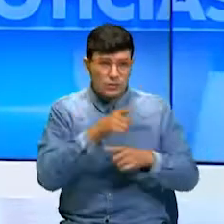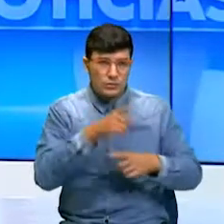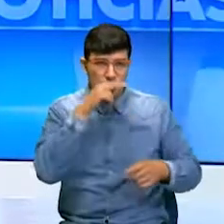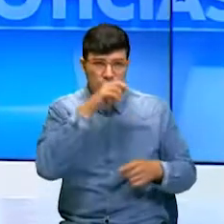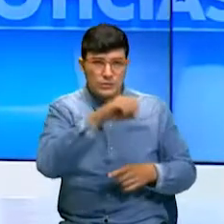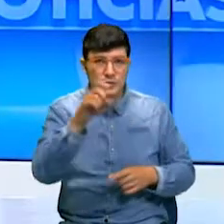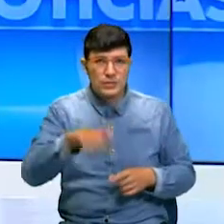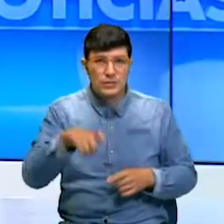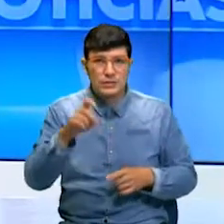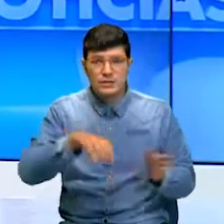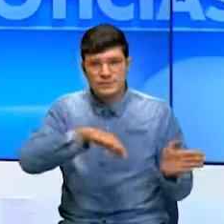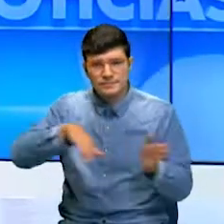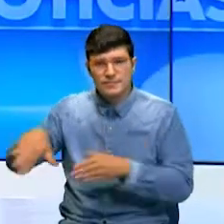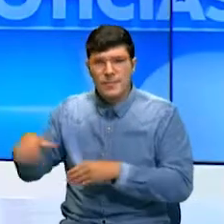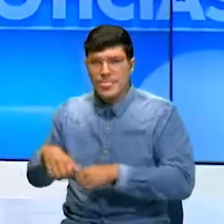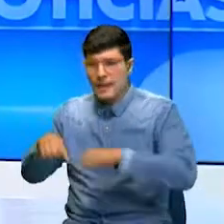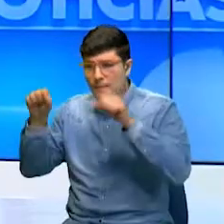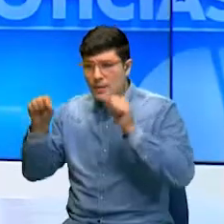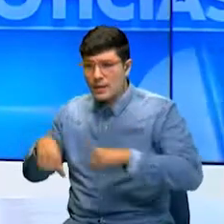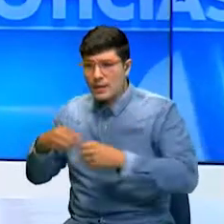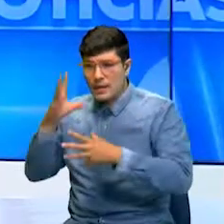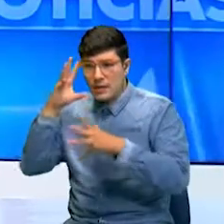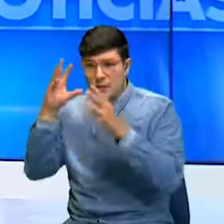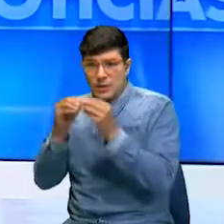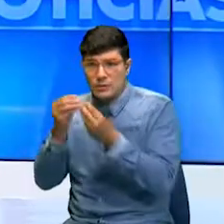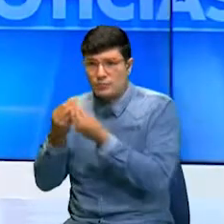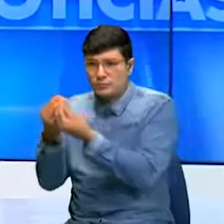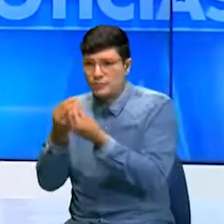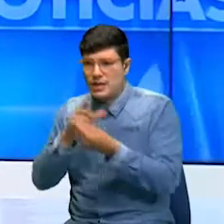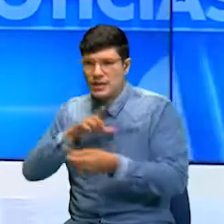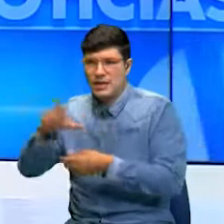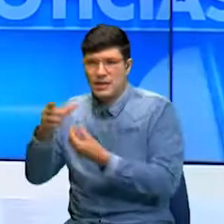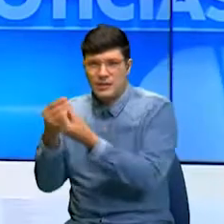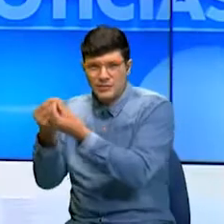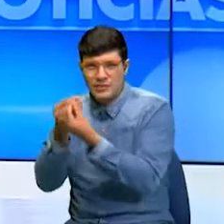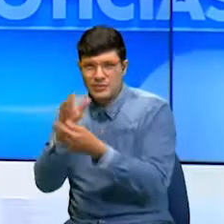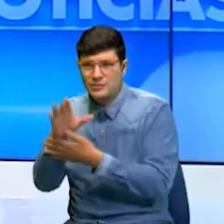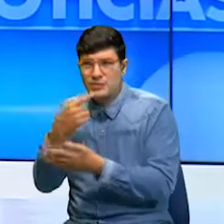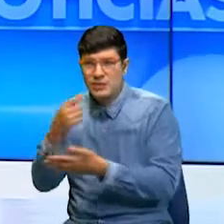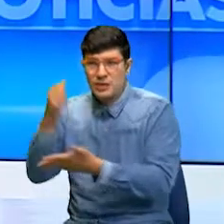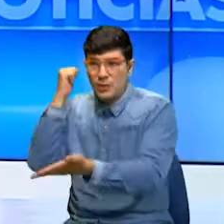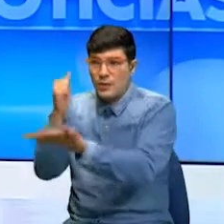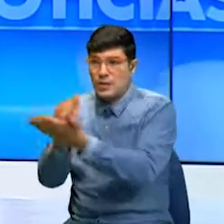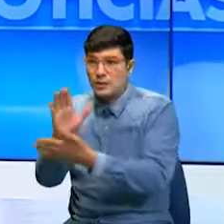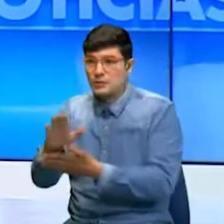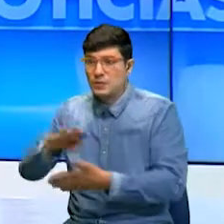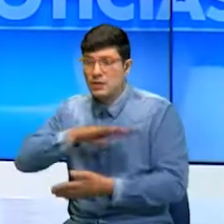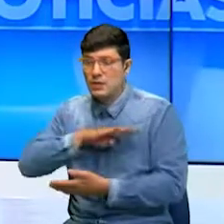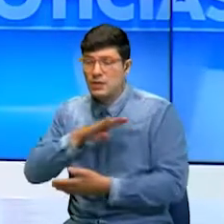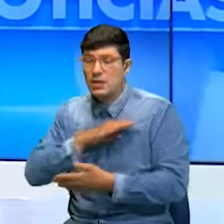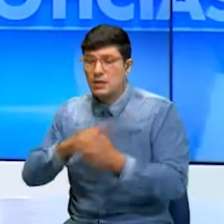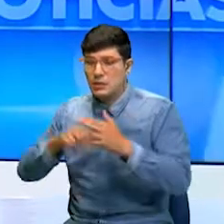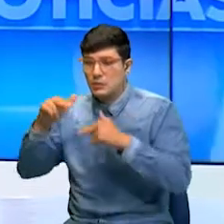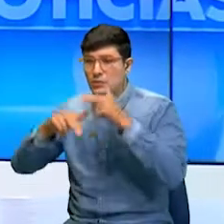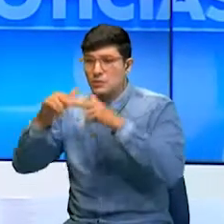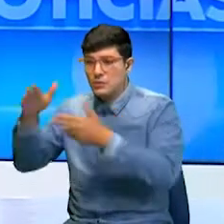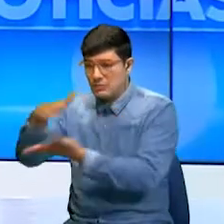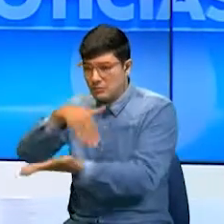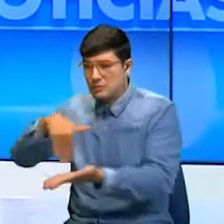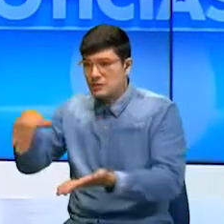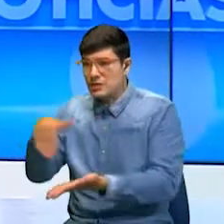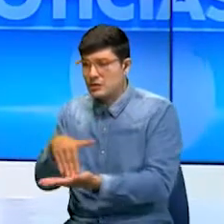Un acuerdo aprobado por el Consejo de Bucaramanga y liderado por la personería obligaría a la alcaldía a construir un centro de proyección